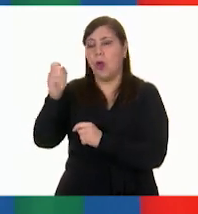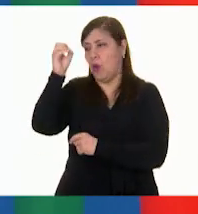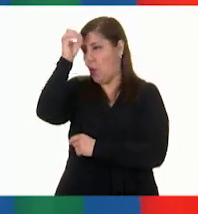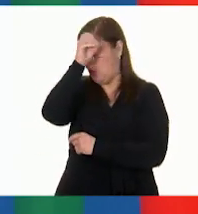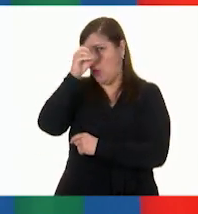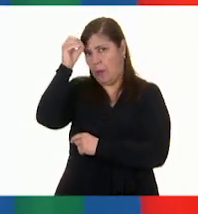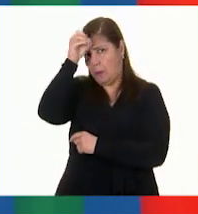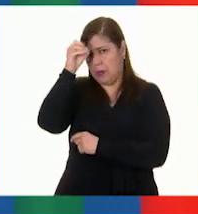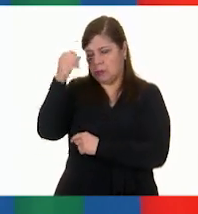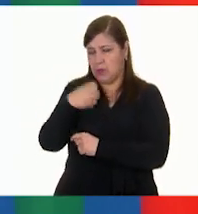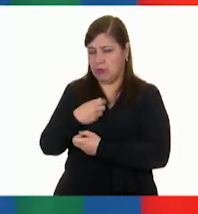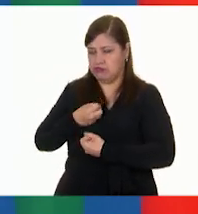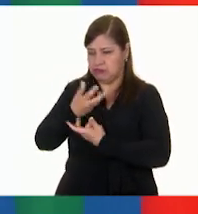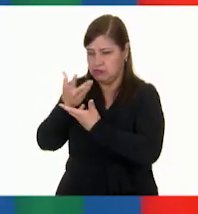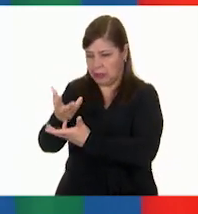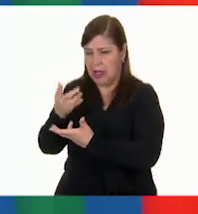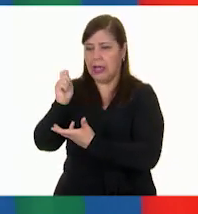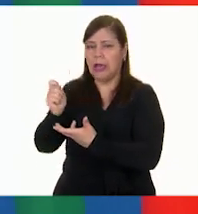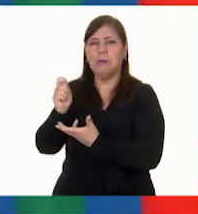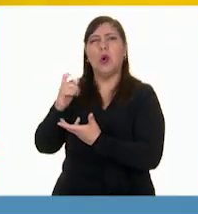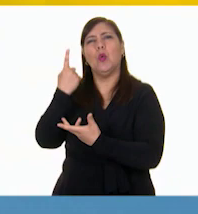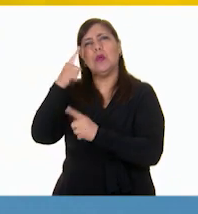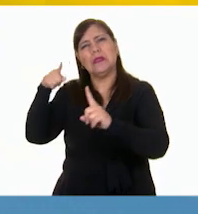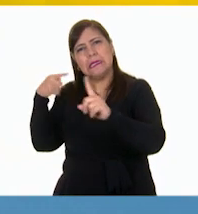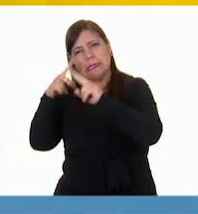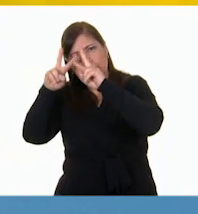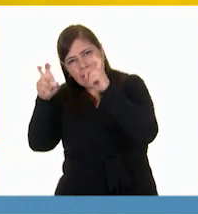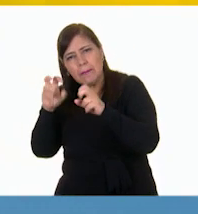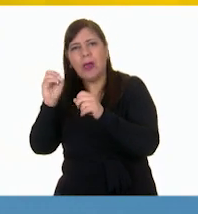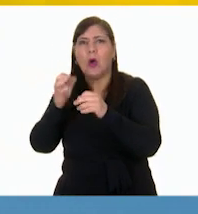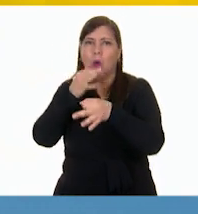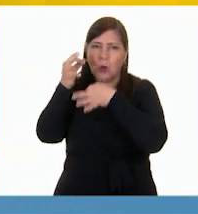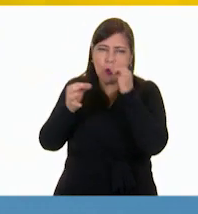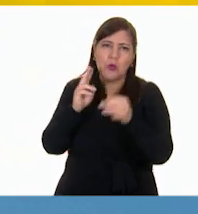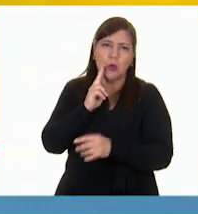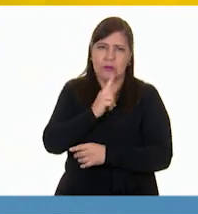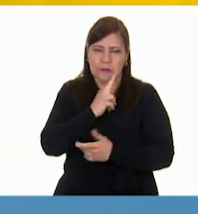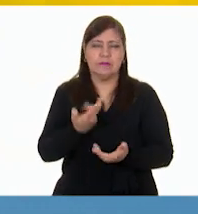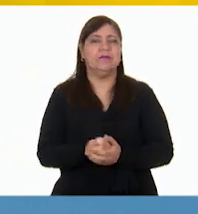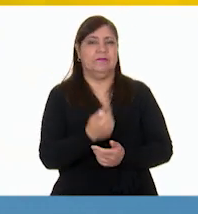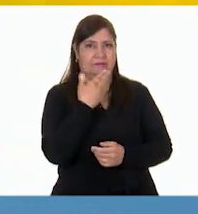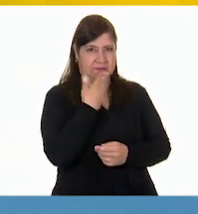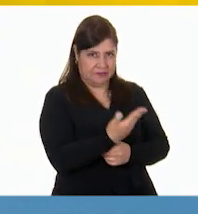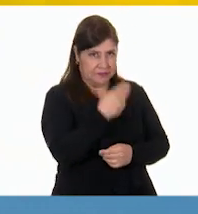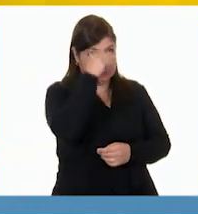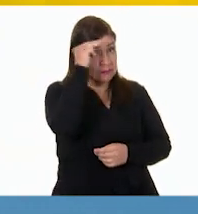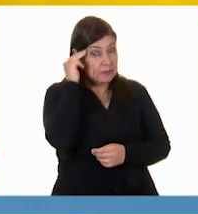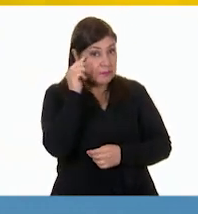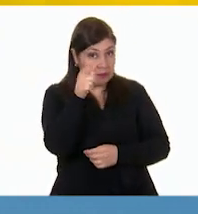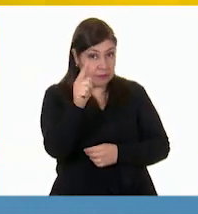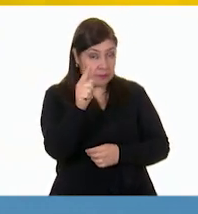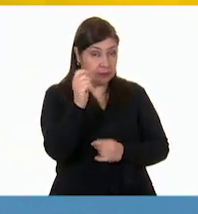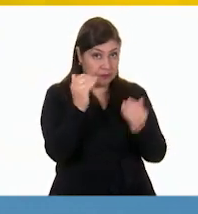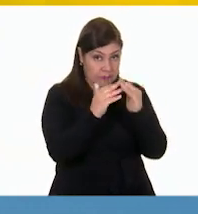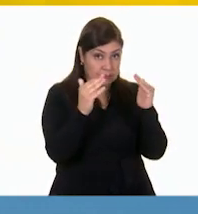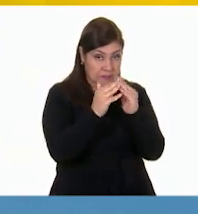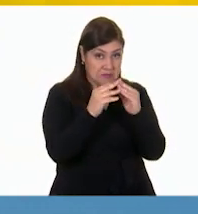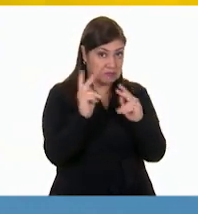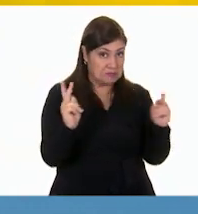opinión sobre un determinado tema o hecho noticioso. Muy bien, María. En casa, ¿coinciden